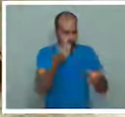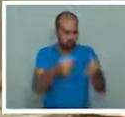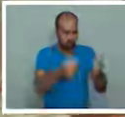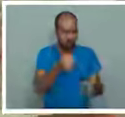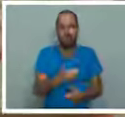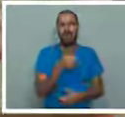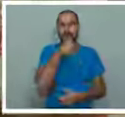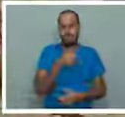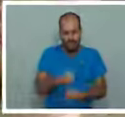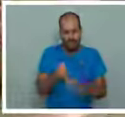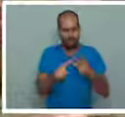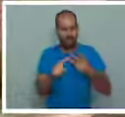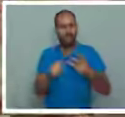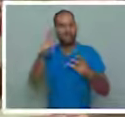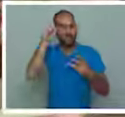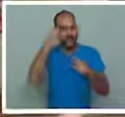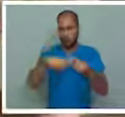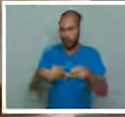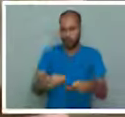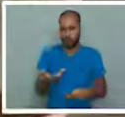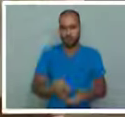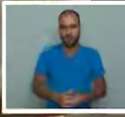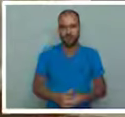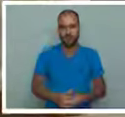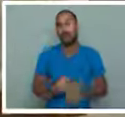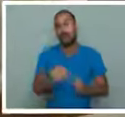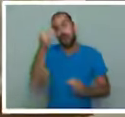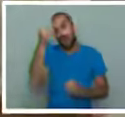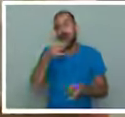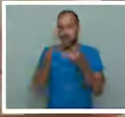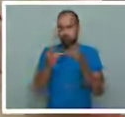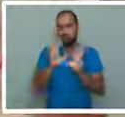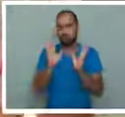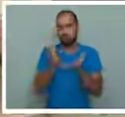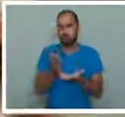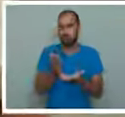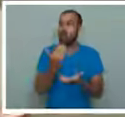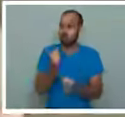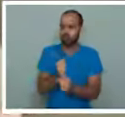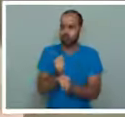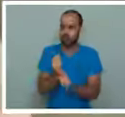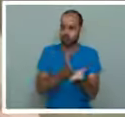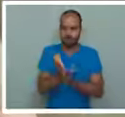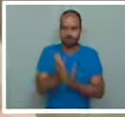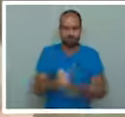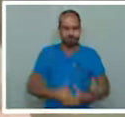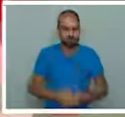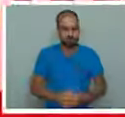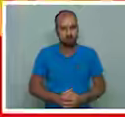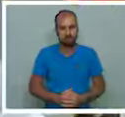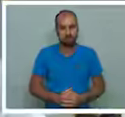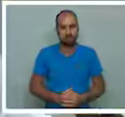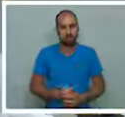gracias por compartir sus experiencias con nosotros éxitos en todo el trabajo que viene en lo adelante tú sigue con nosotros en jóvenes por la vida